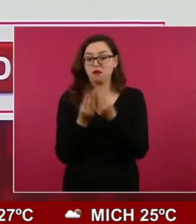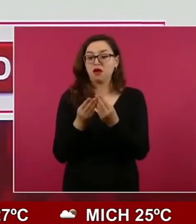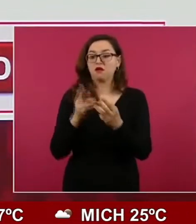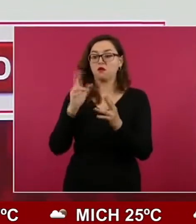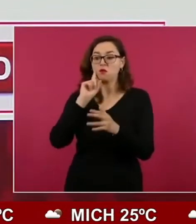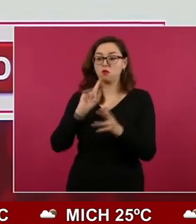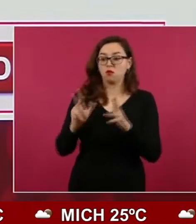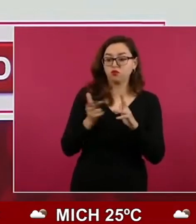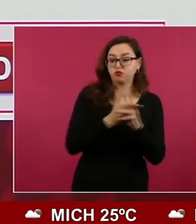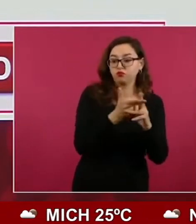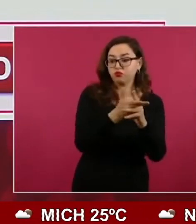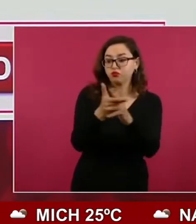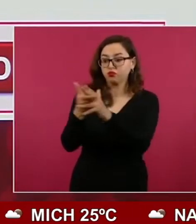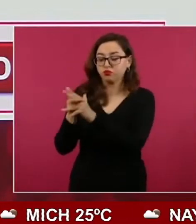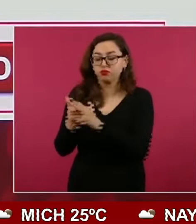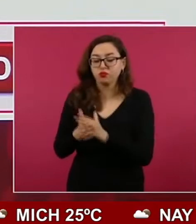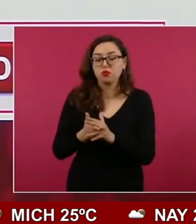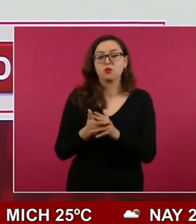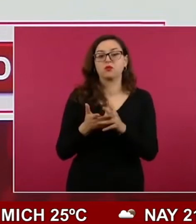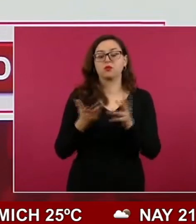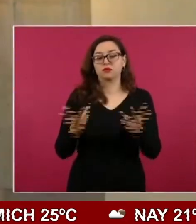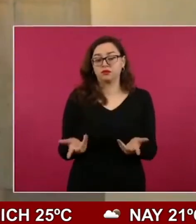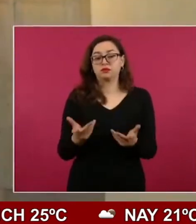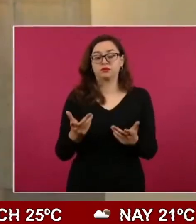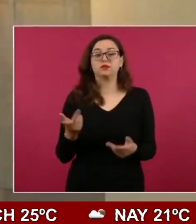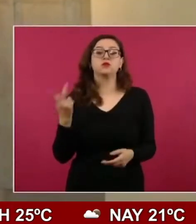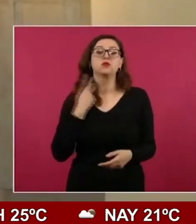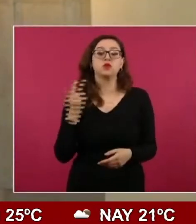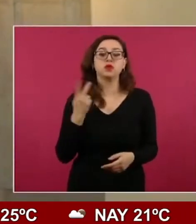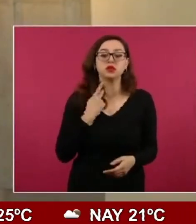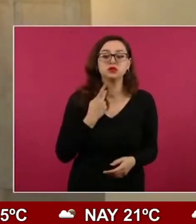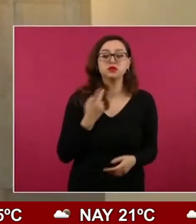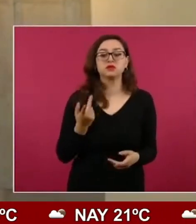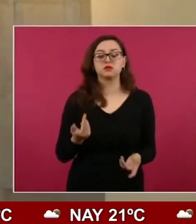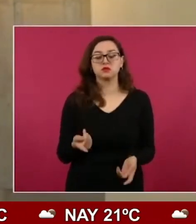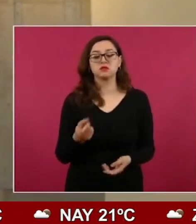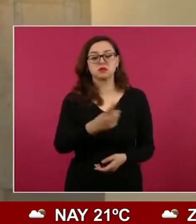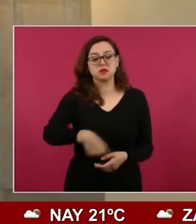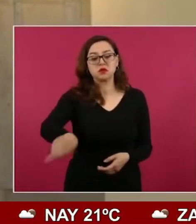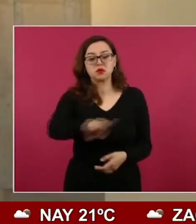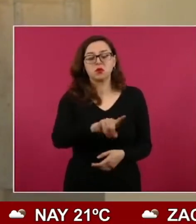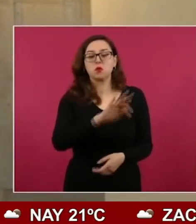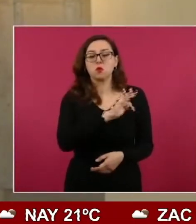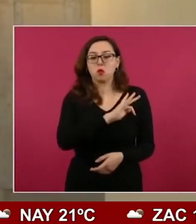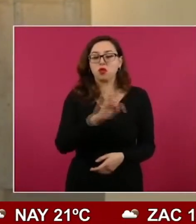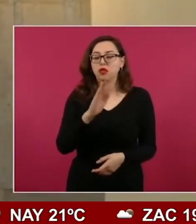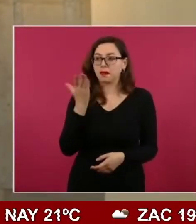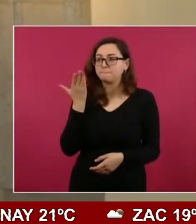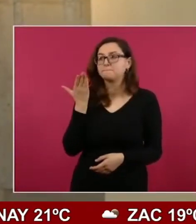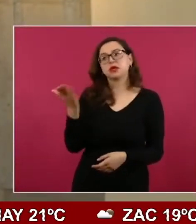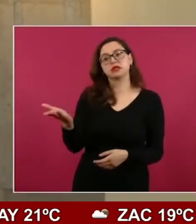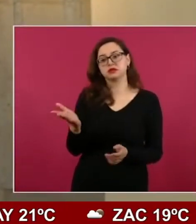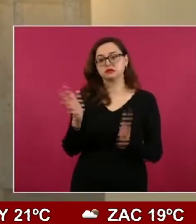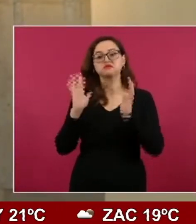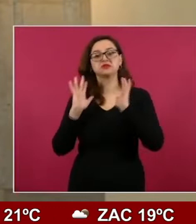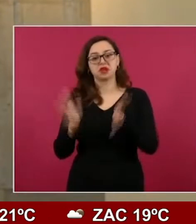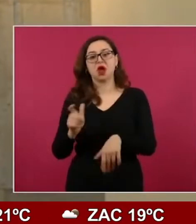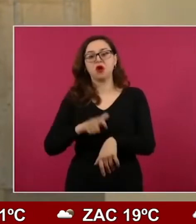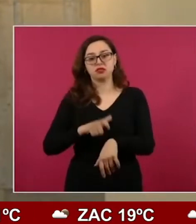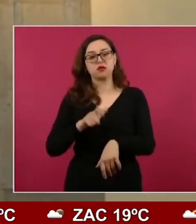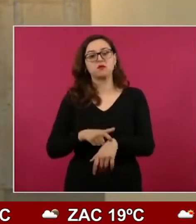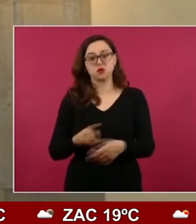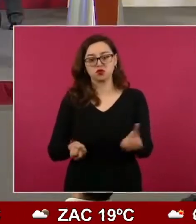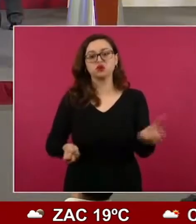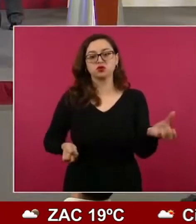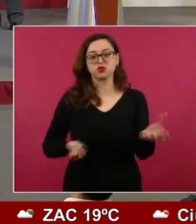Mejía Verdeja, aseguró que la eliminación de dicho recurso significaría que la puerta giratoria de la justicia ahora se